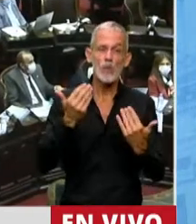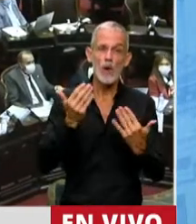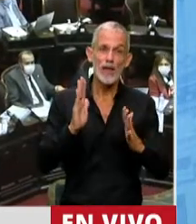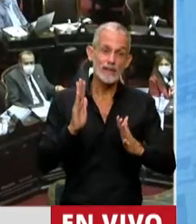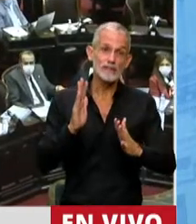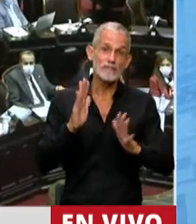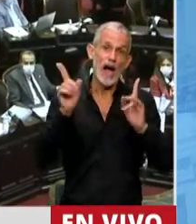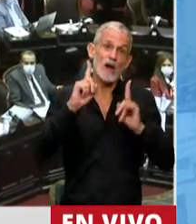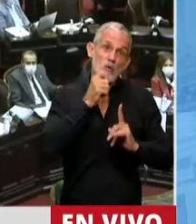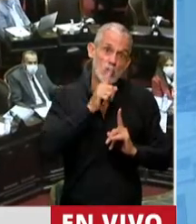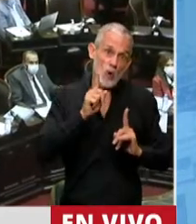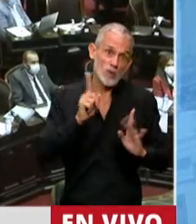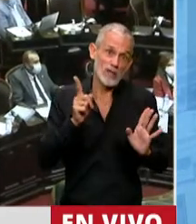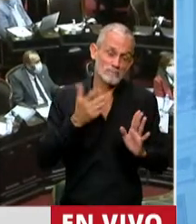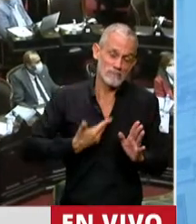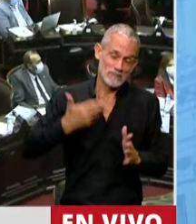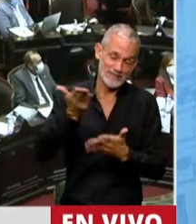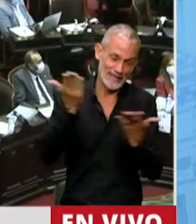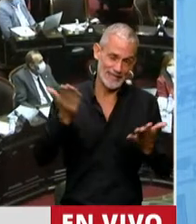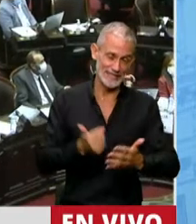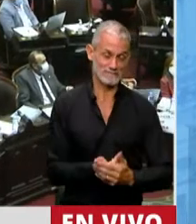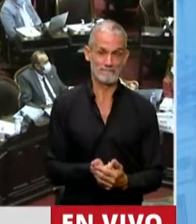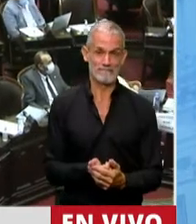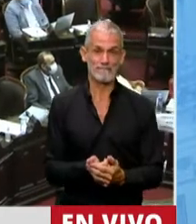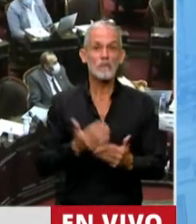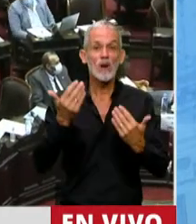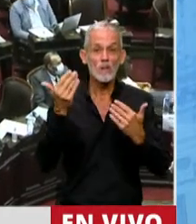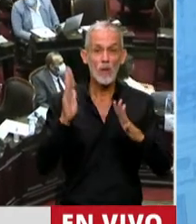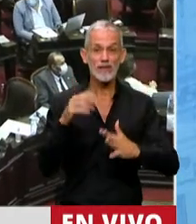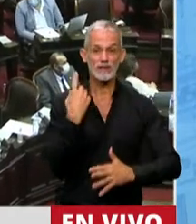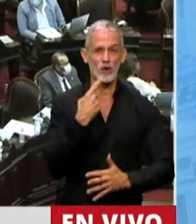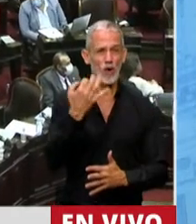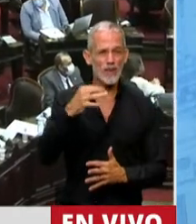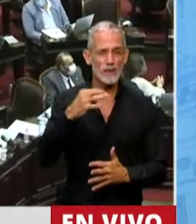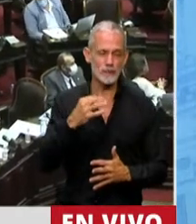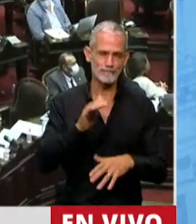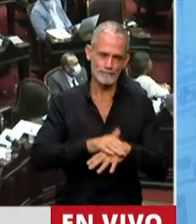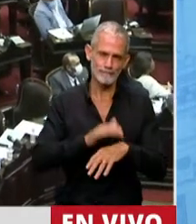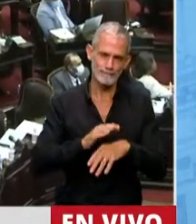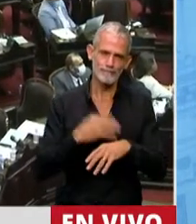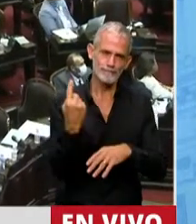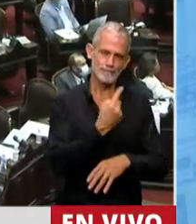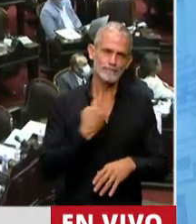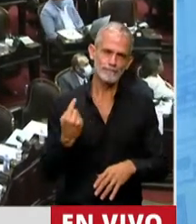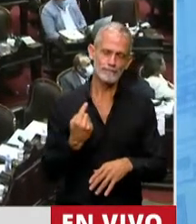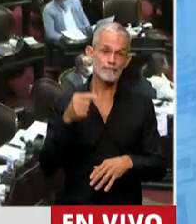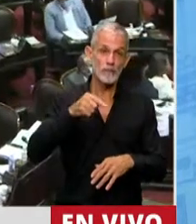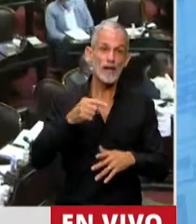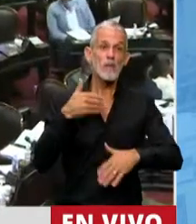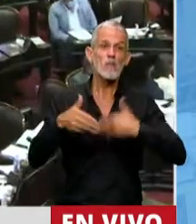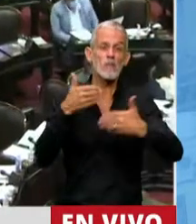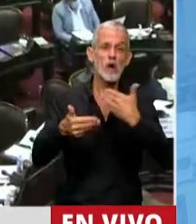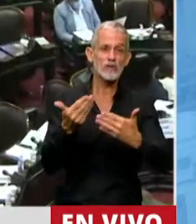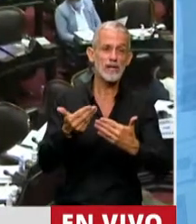quizás, diputado, no le gusta escuchar algunas cosas, presidente, quizás tenemos que empezar a asumir que este